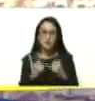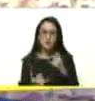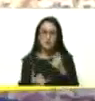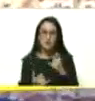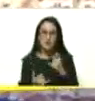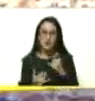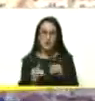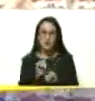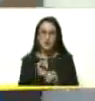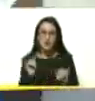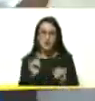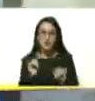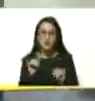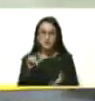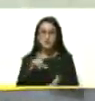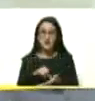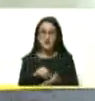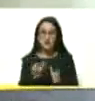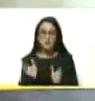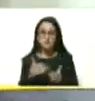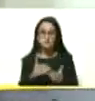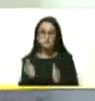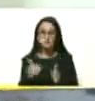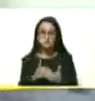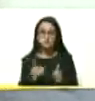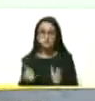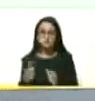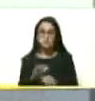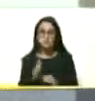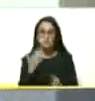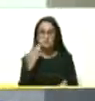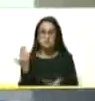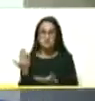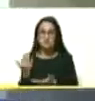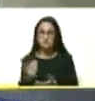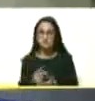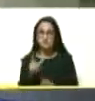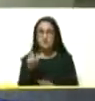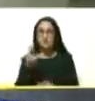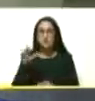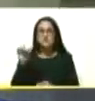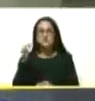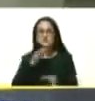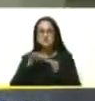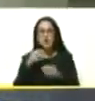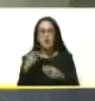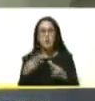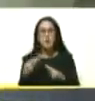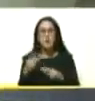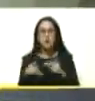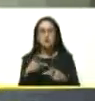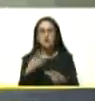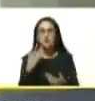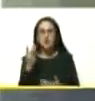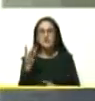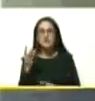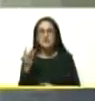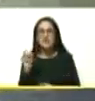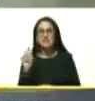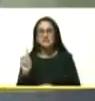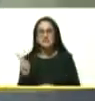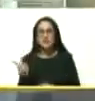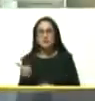que luego pasa al centro del empaquetado. Aquí está Luis Ascanio. Luis, explícanos rápidamente el proceso, acá en 30 segundos,